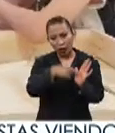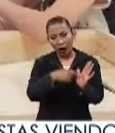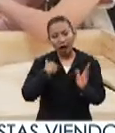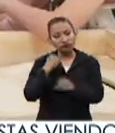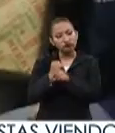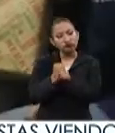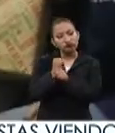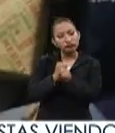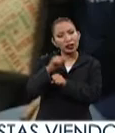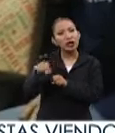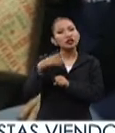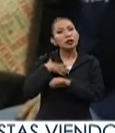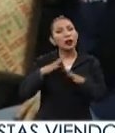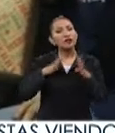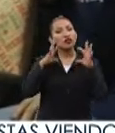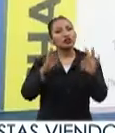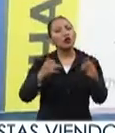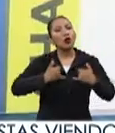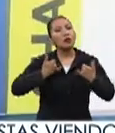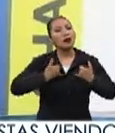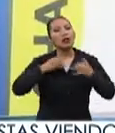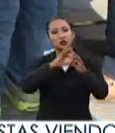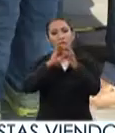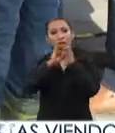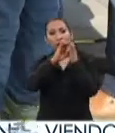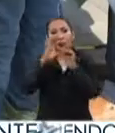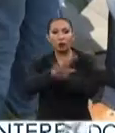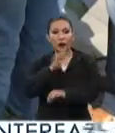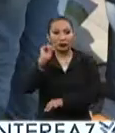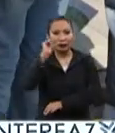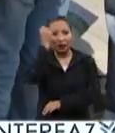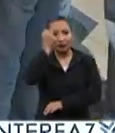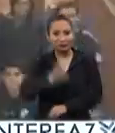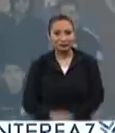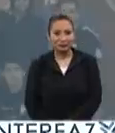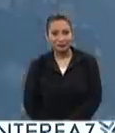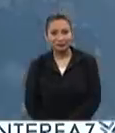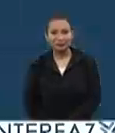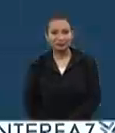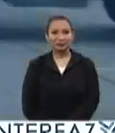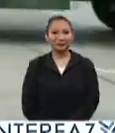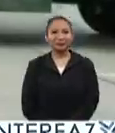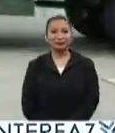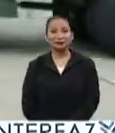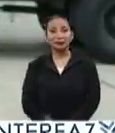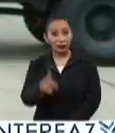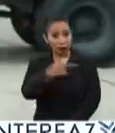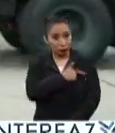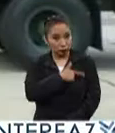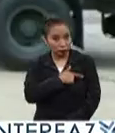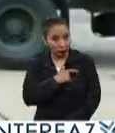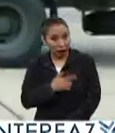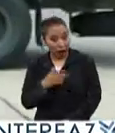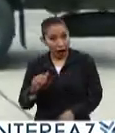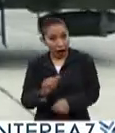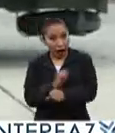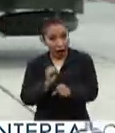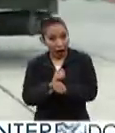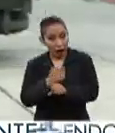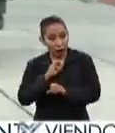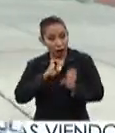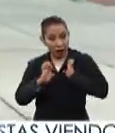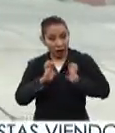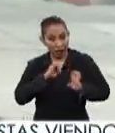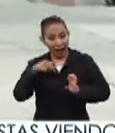un reportaje sobre la Fundación Jóvenes Unidos por la Tecnología. ¿Te gustan los vehículos militares?